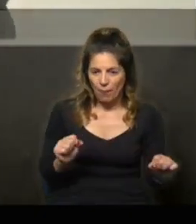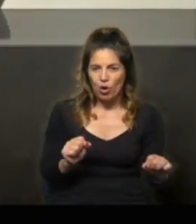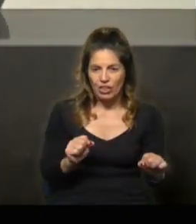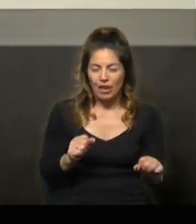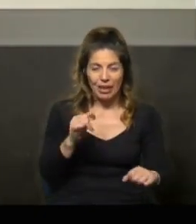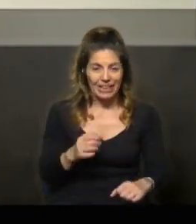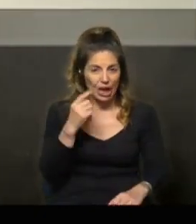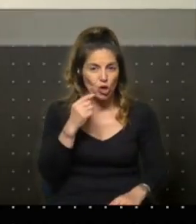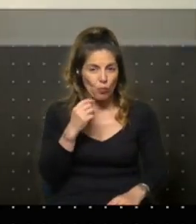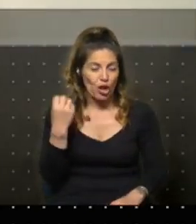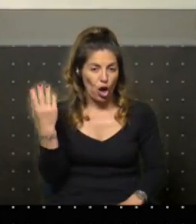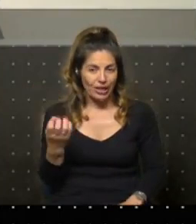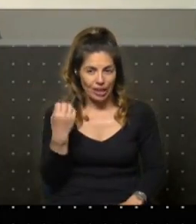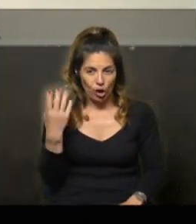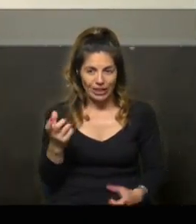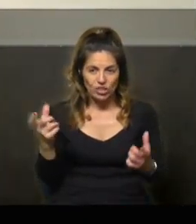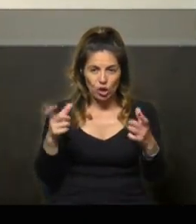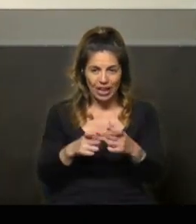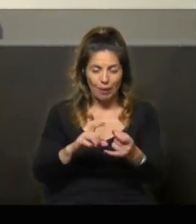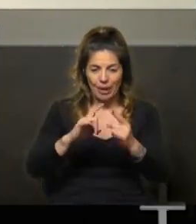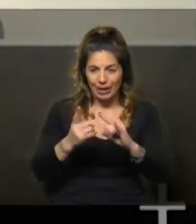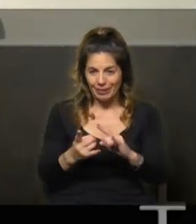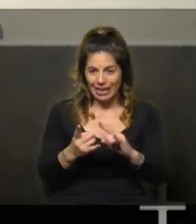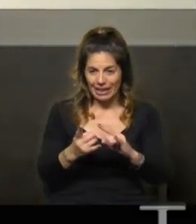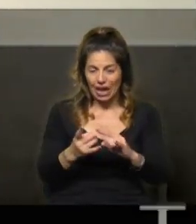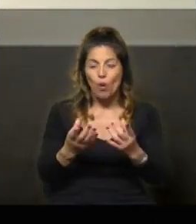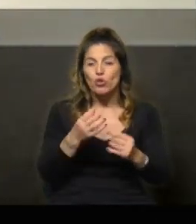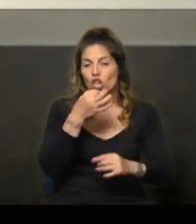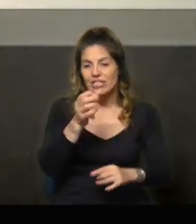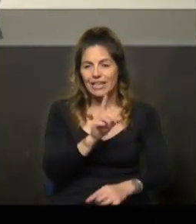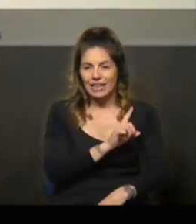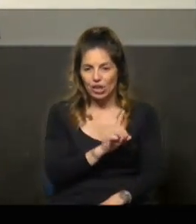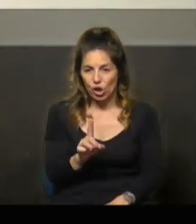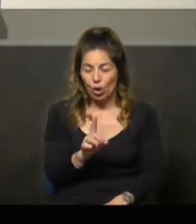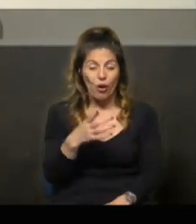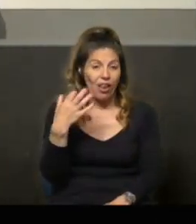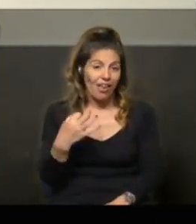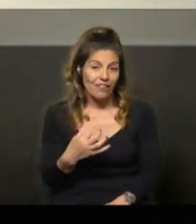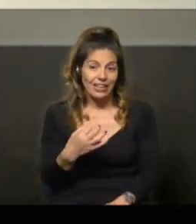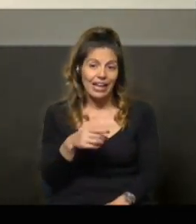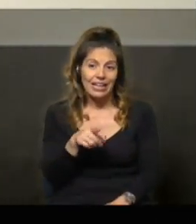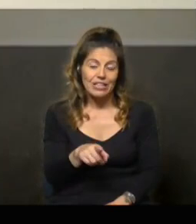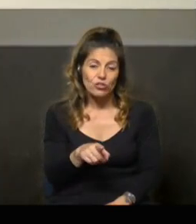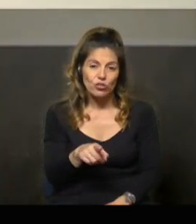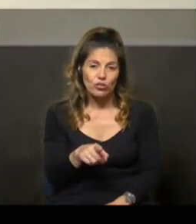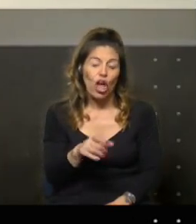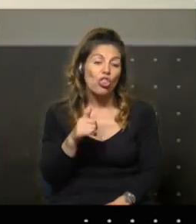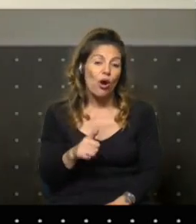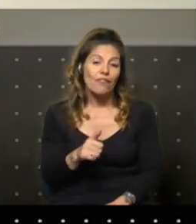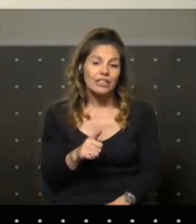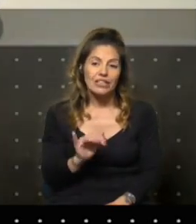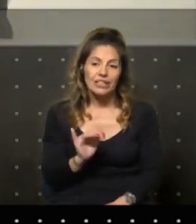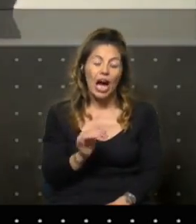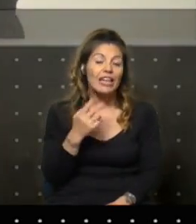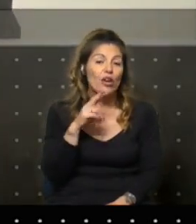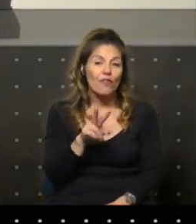número en el congreso en las cámaras parlamentarias Y muchos dicen que no pero la verdad que eso todavía